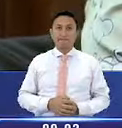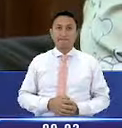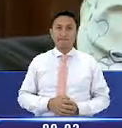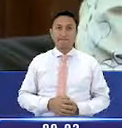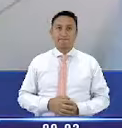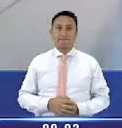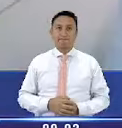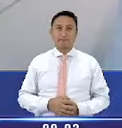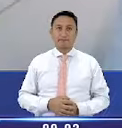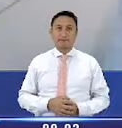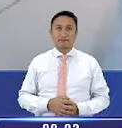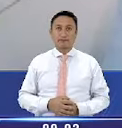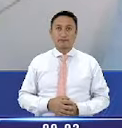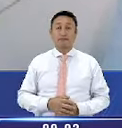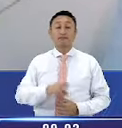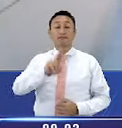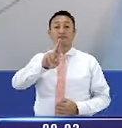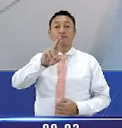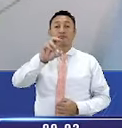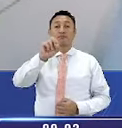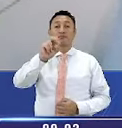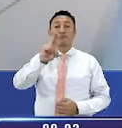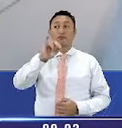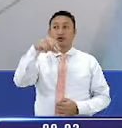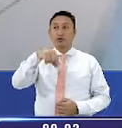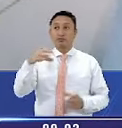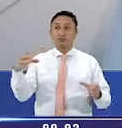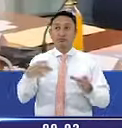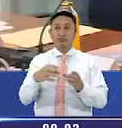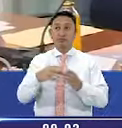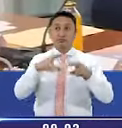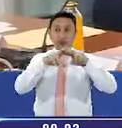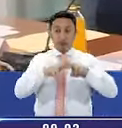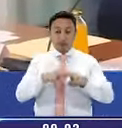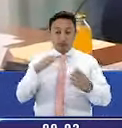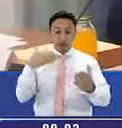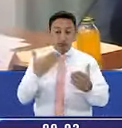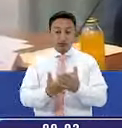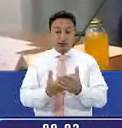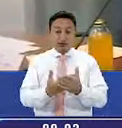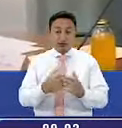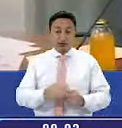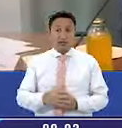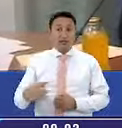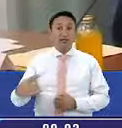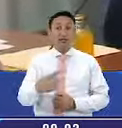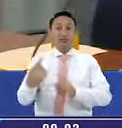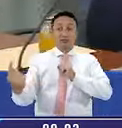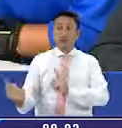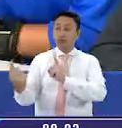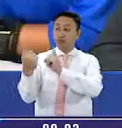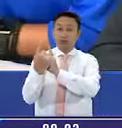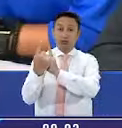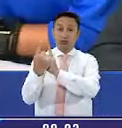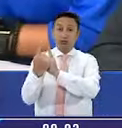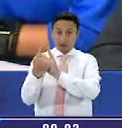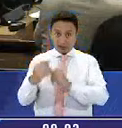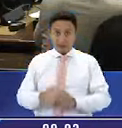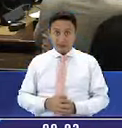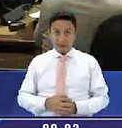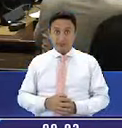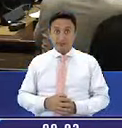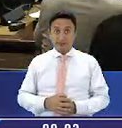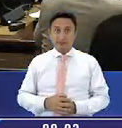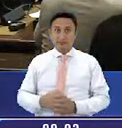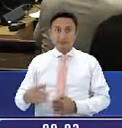los casos. Que Ronnie Aliaga comparezca ante la Comisión de Fiscalización y se enfrente cara a cara a la Fiscal General del Estado